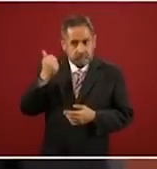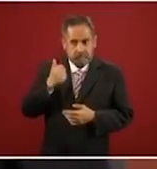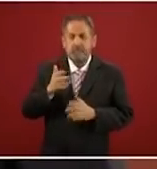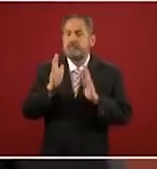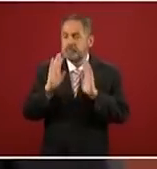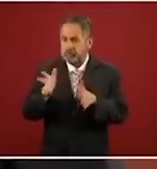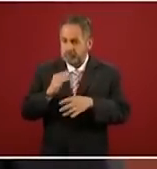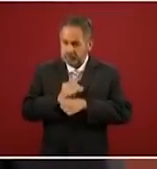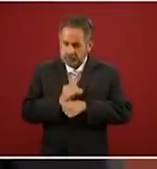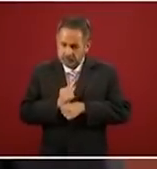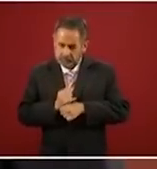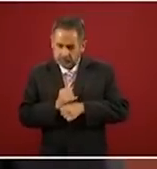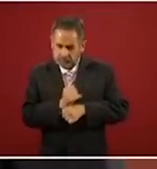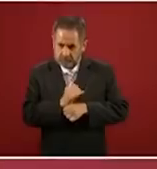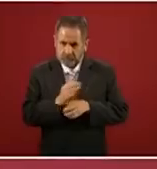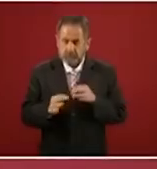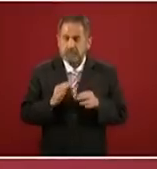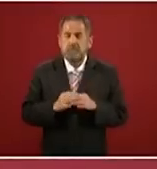se hizo una investigación